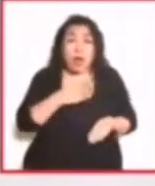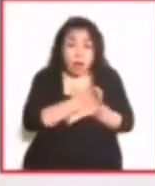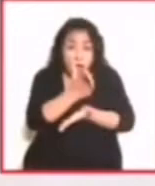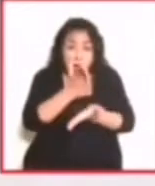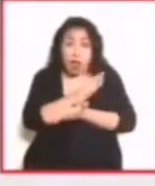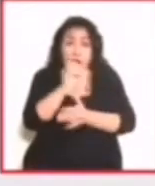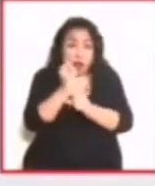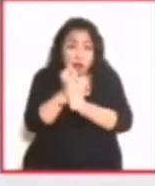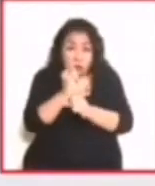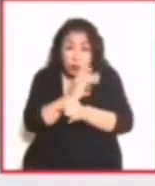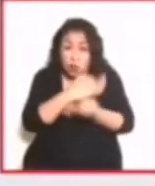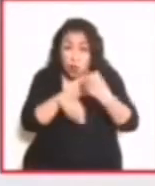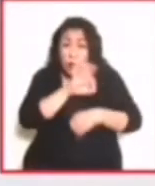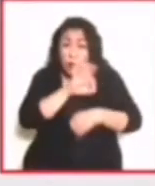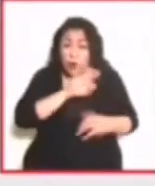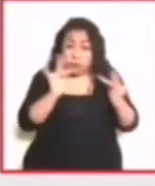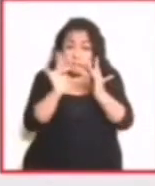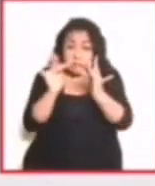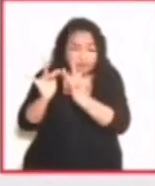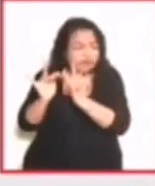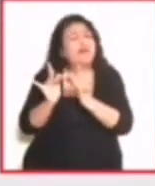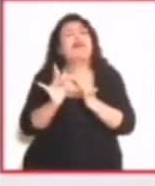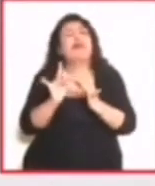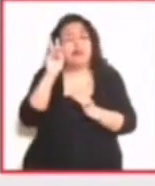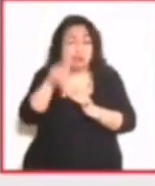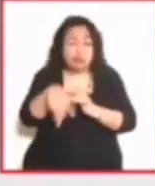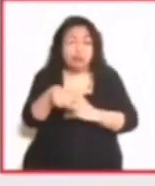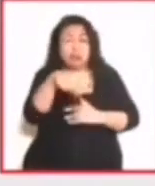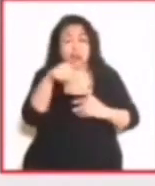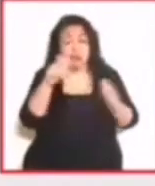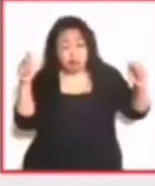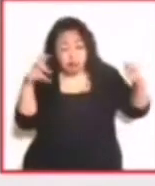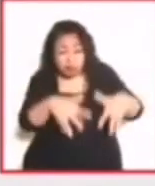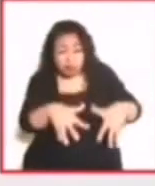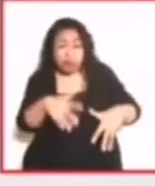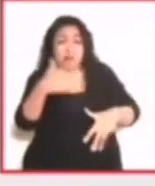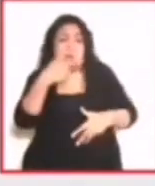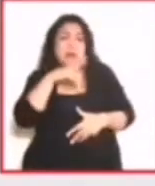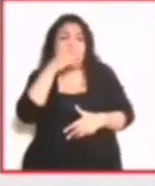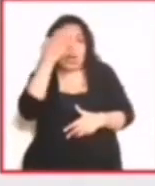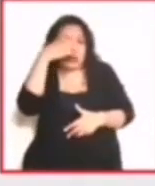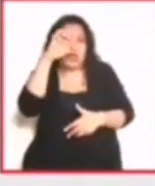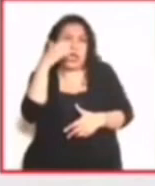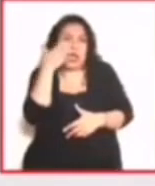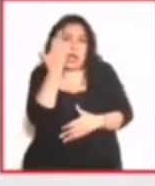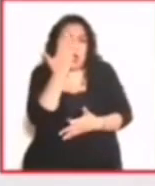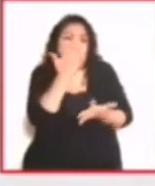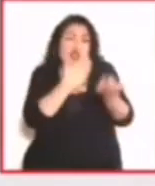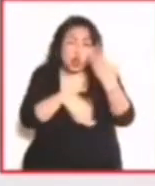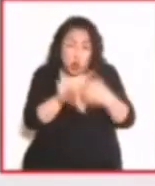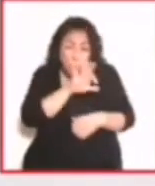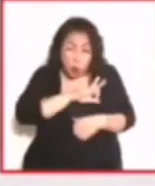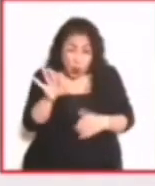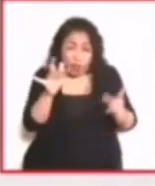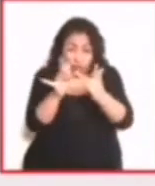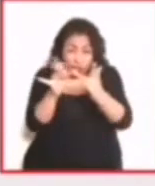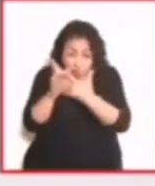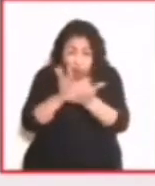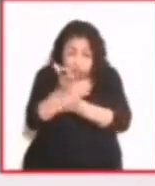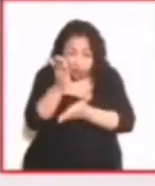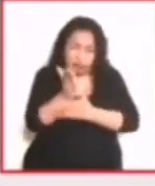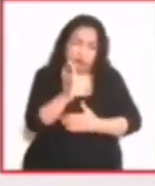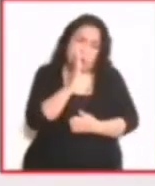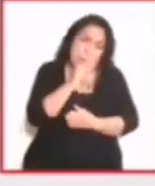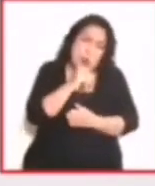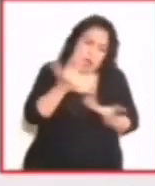estos eventos que por mucho que estemos pensando que sea la mejor experiencia, pues no todas y todos tienen acceso a ella. Y